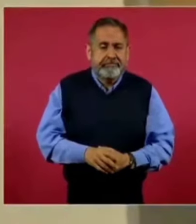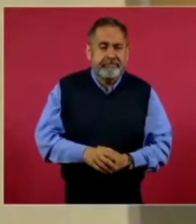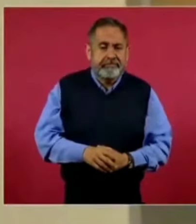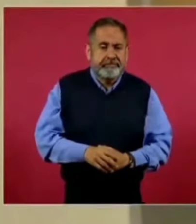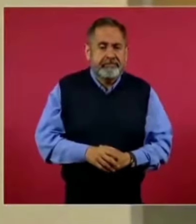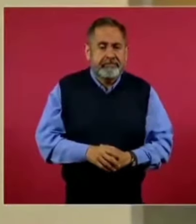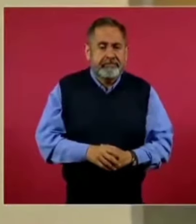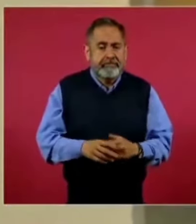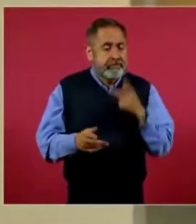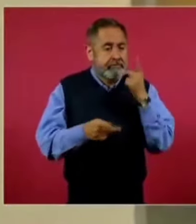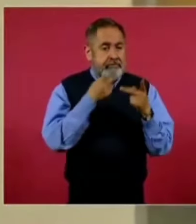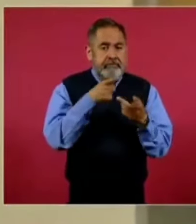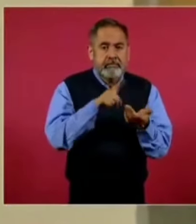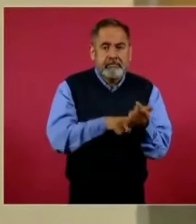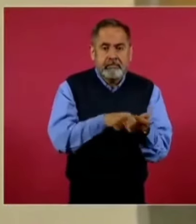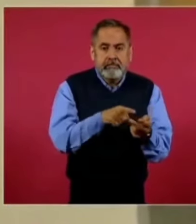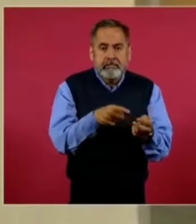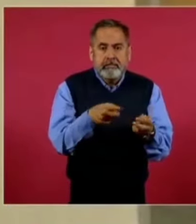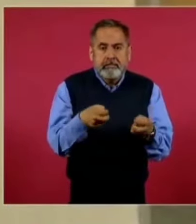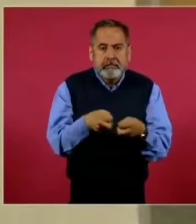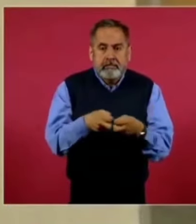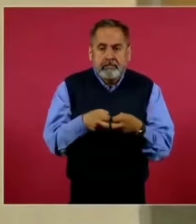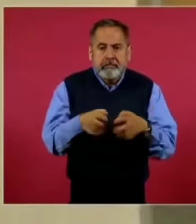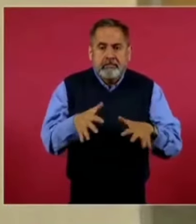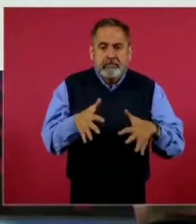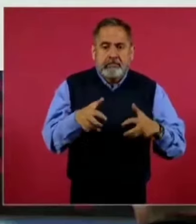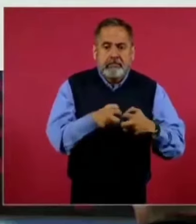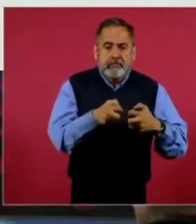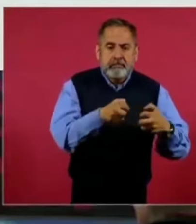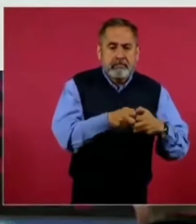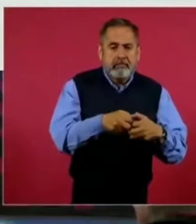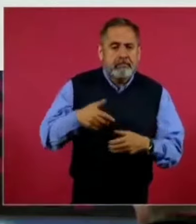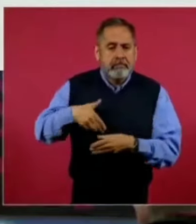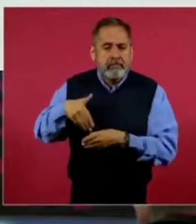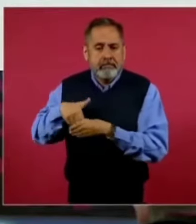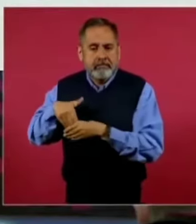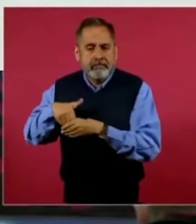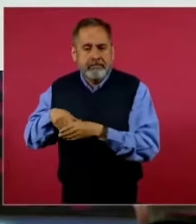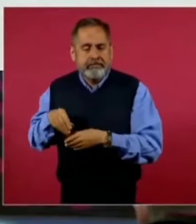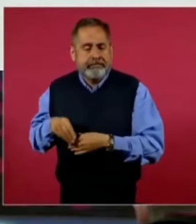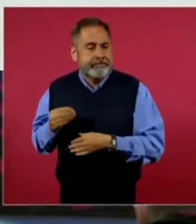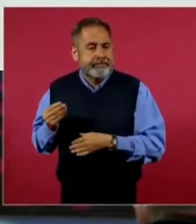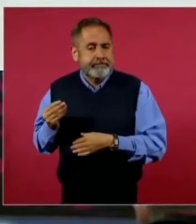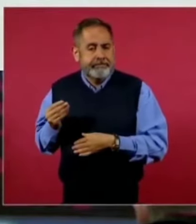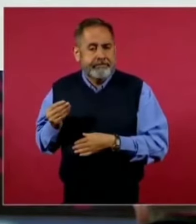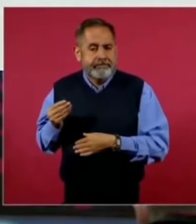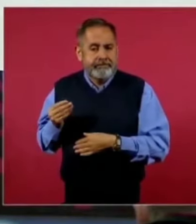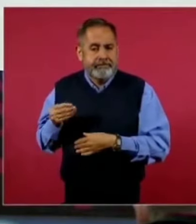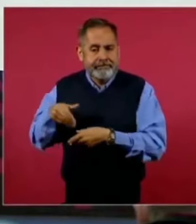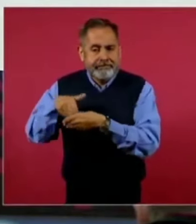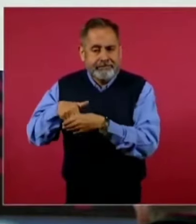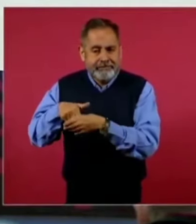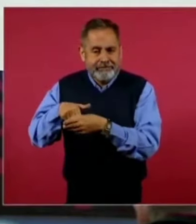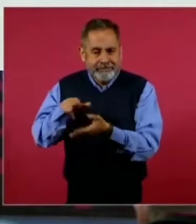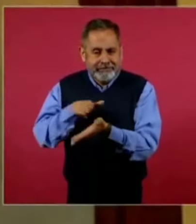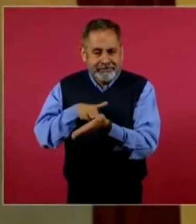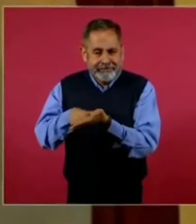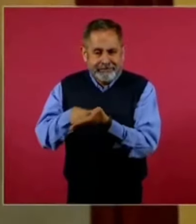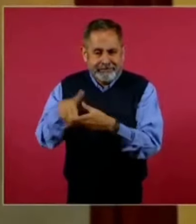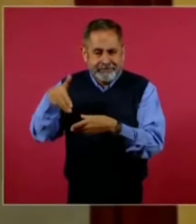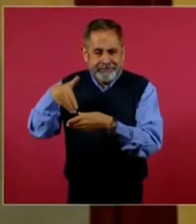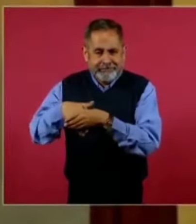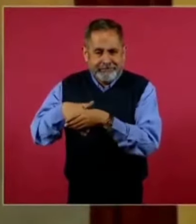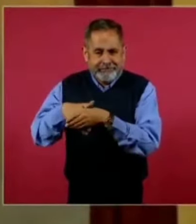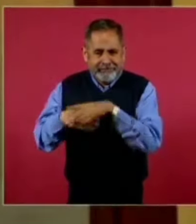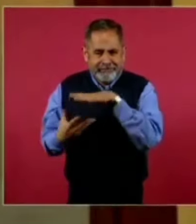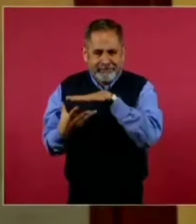se pone nervioso, porque yo llevaba un sobre de esos negros así como de